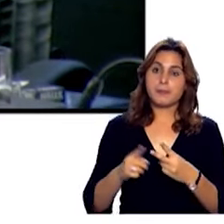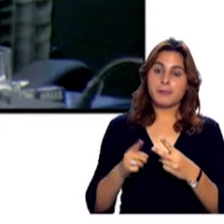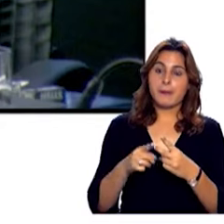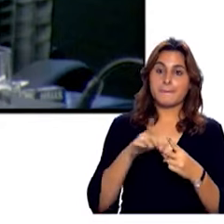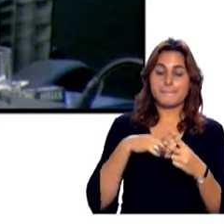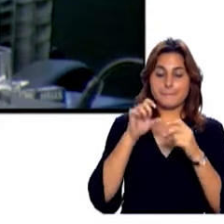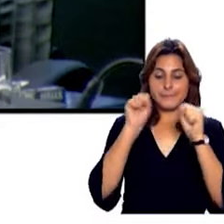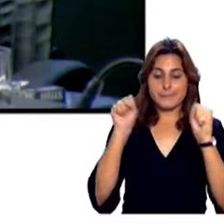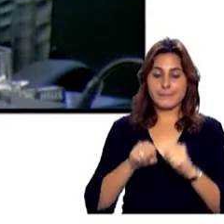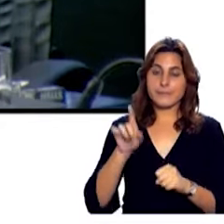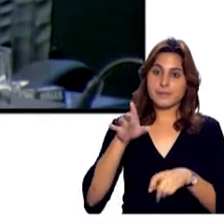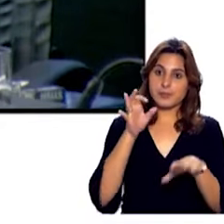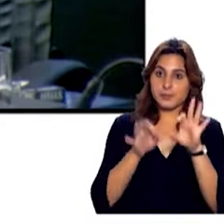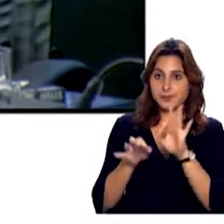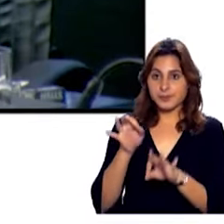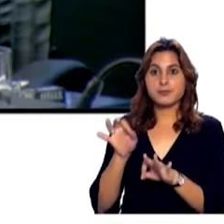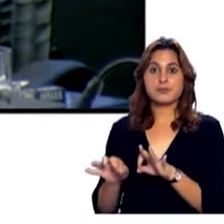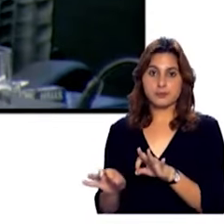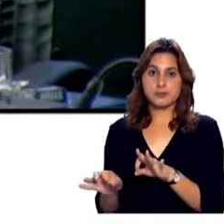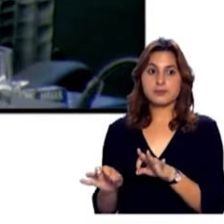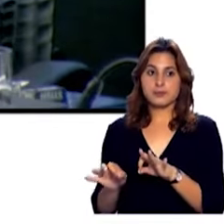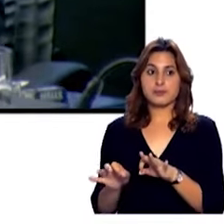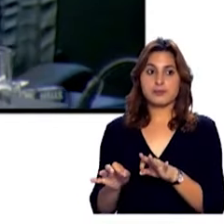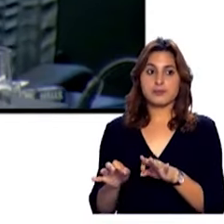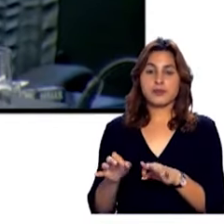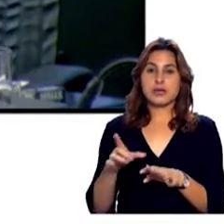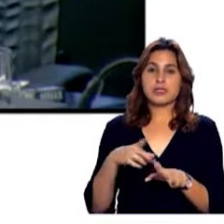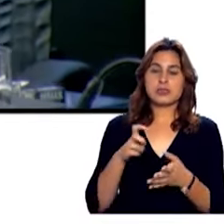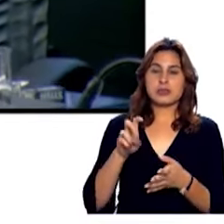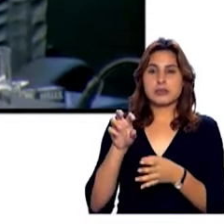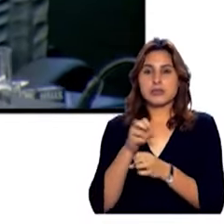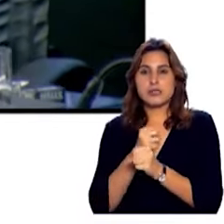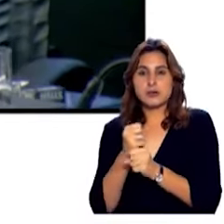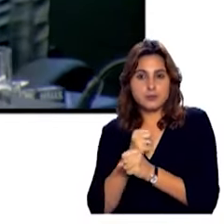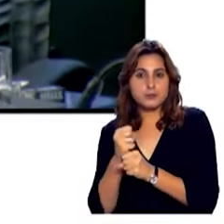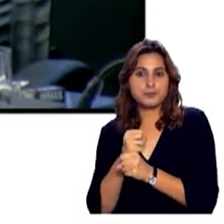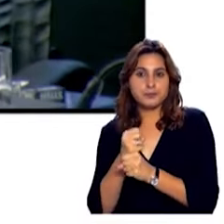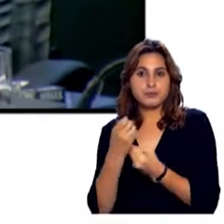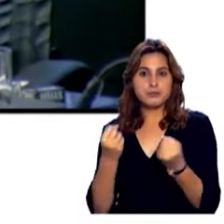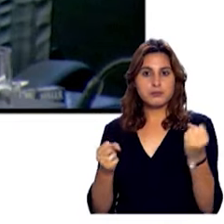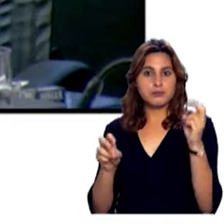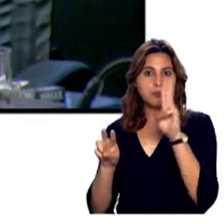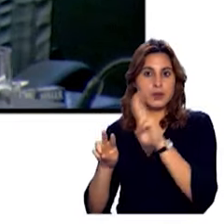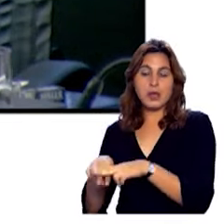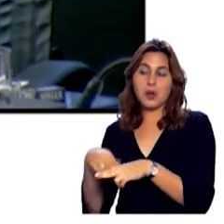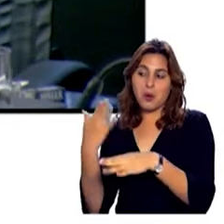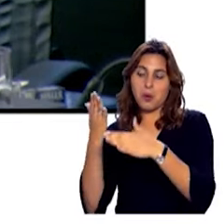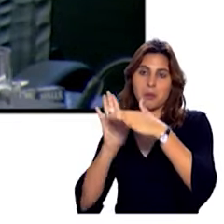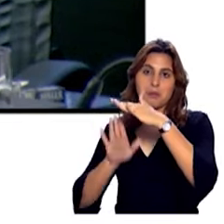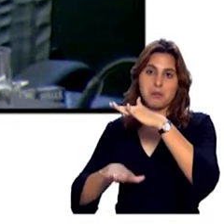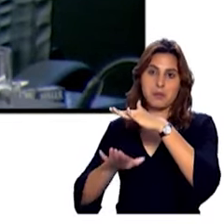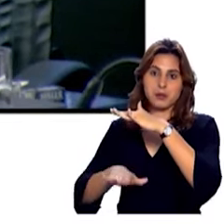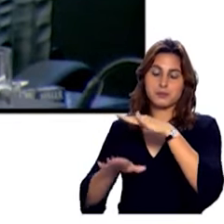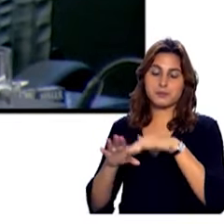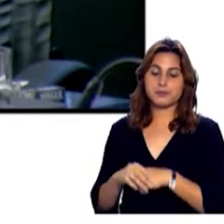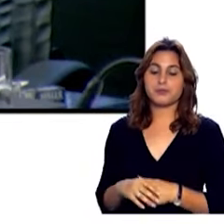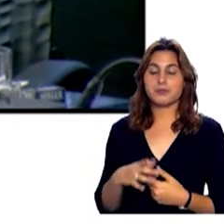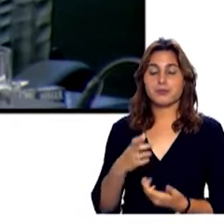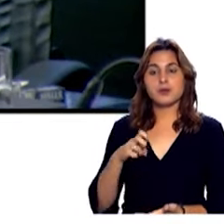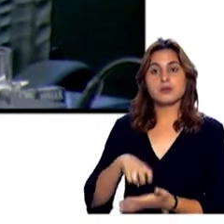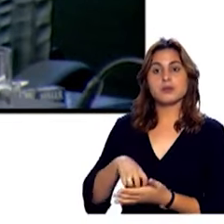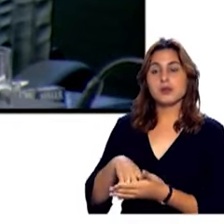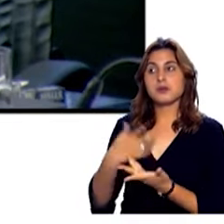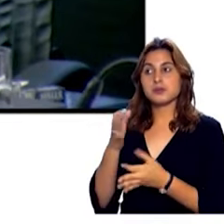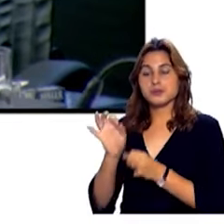de 5 aos de prisión o menos estas sentenci dictan los juzgados de penal que